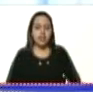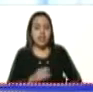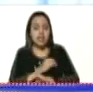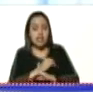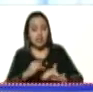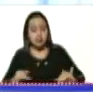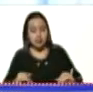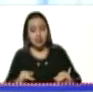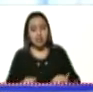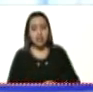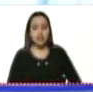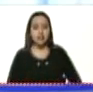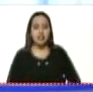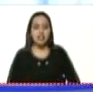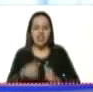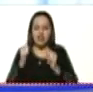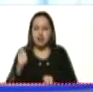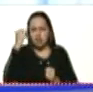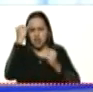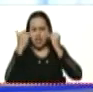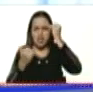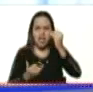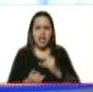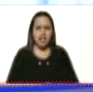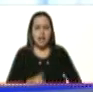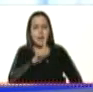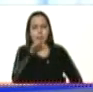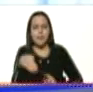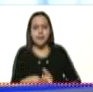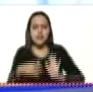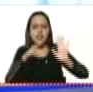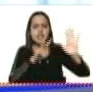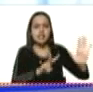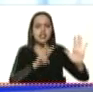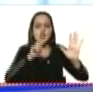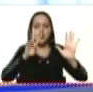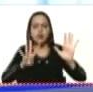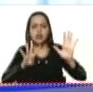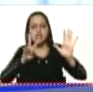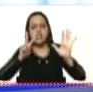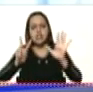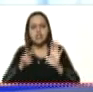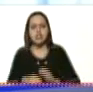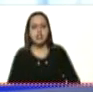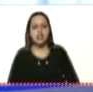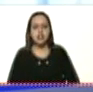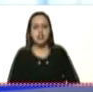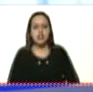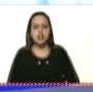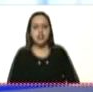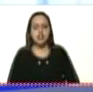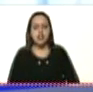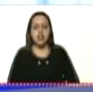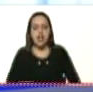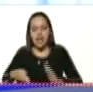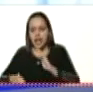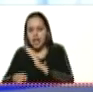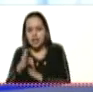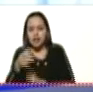desde que en 1797 entra en la escena pública defendiendo a la mestiza Inés María